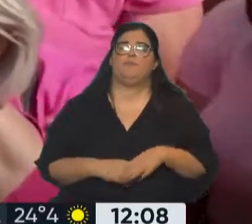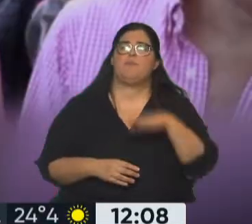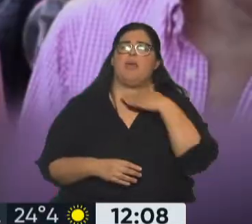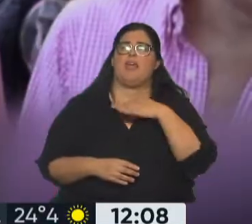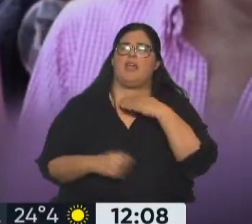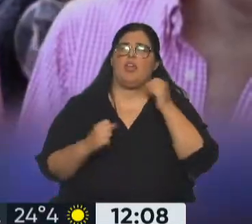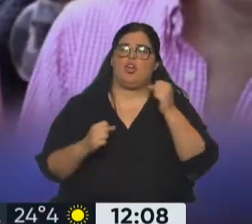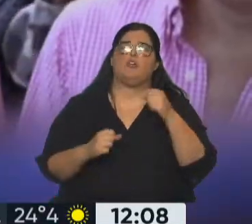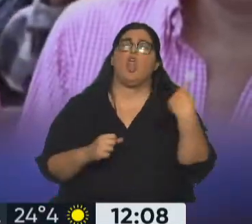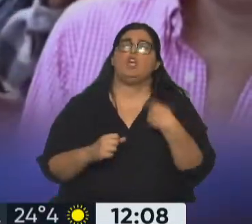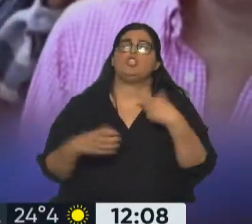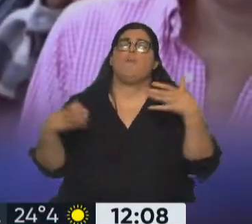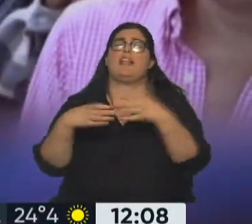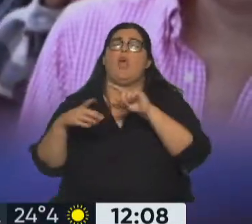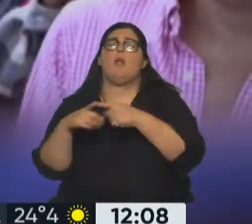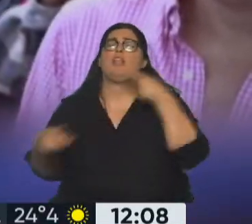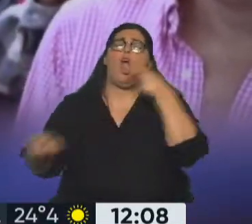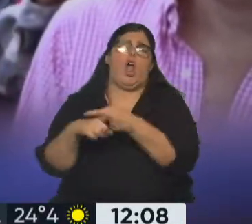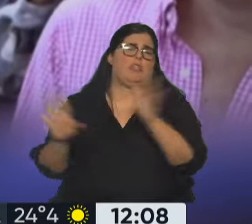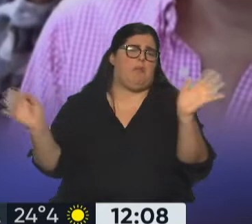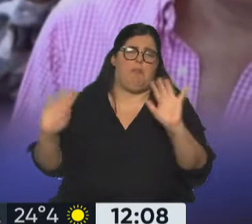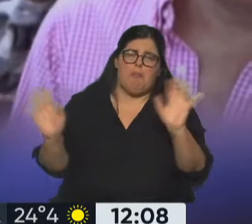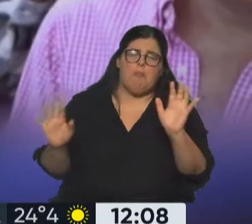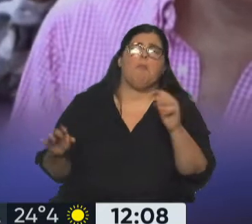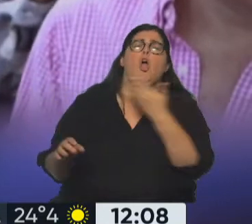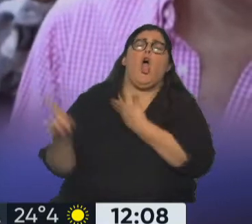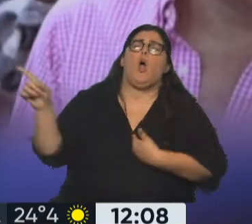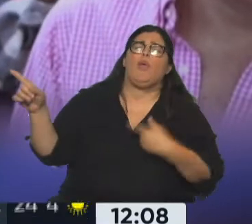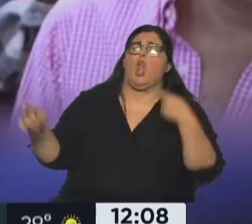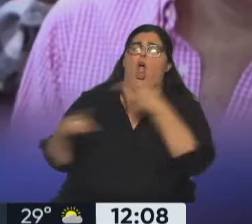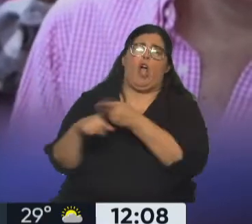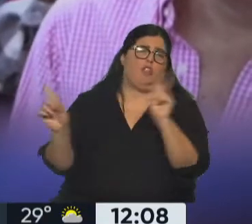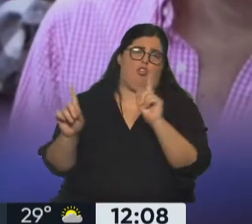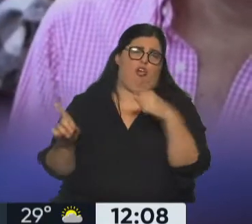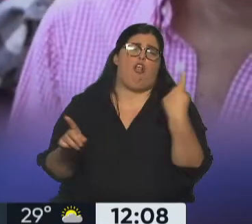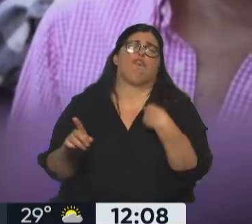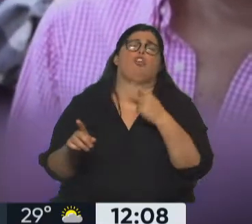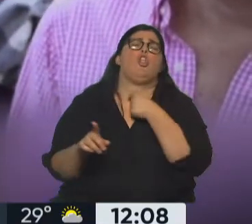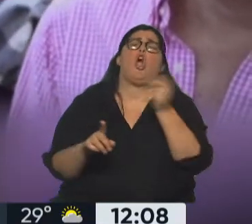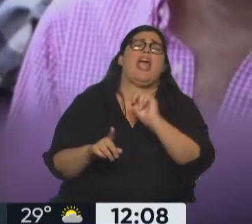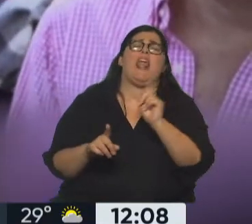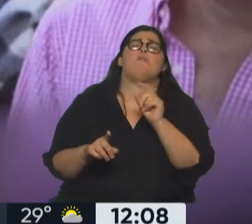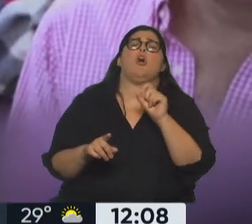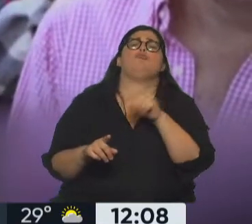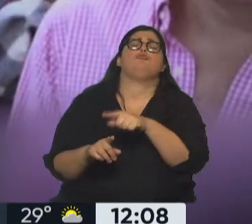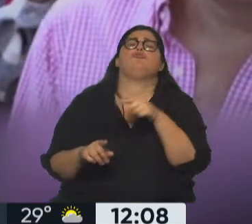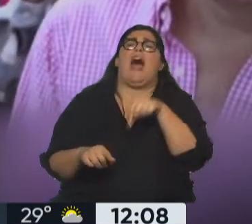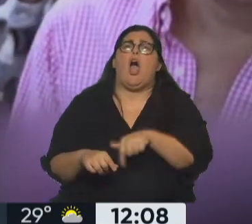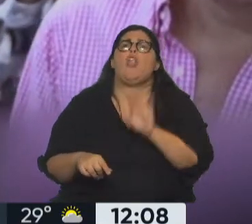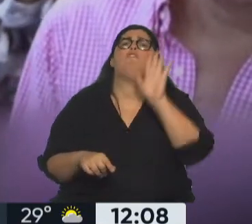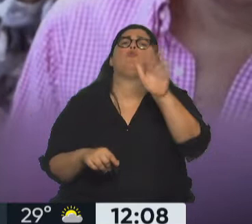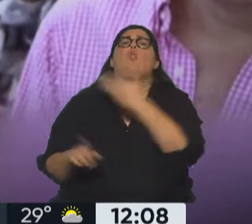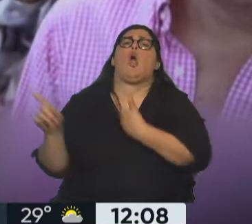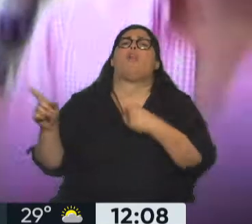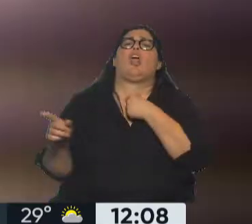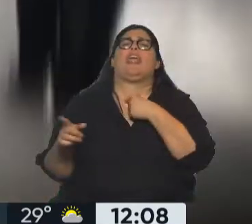Esto no es en contra de ningún partido, ni en contra del gobierno de hoy, es en contra de cualquier gobierno que ahorita o en el futuro quiera tomar control de